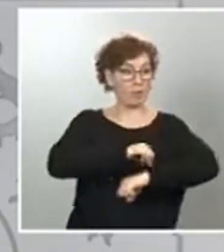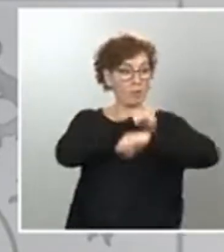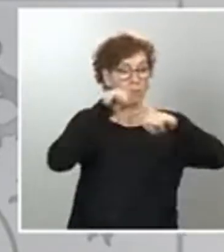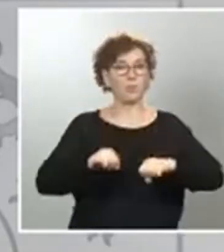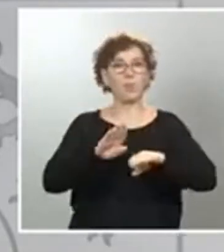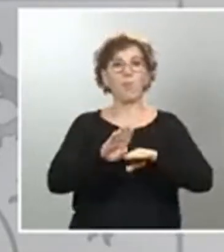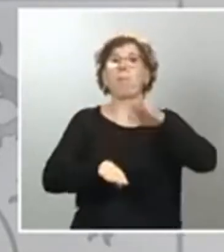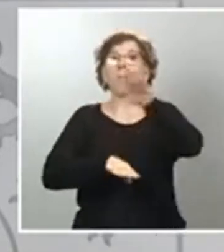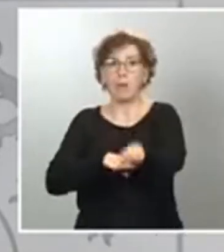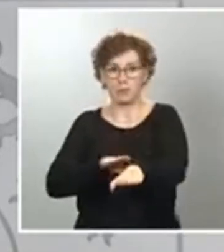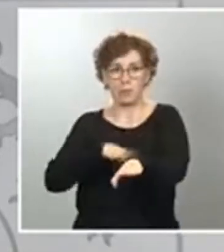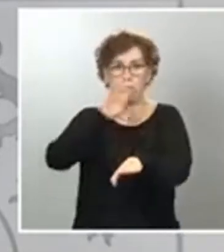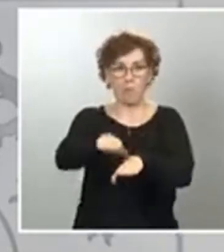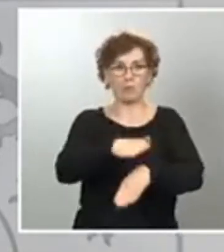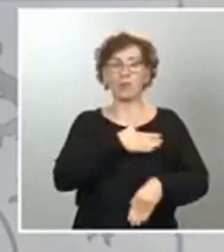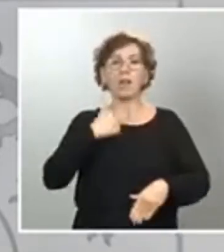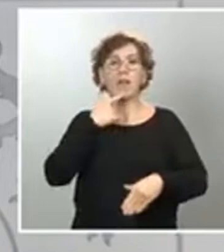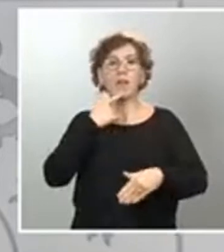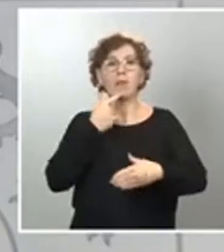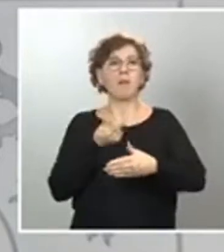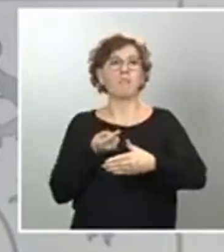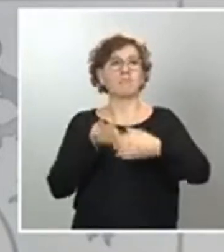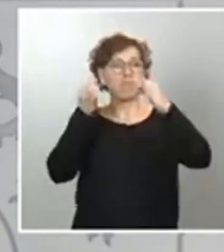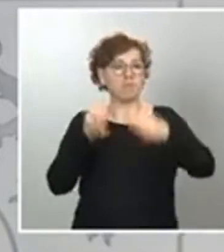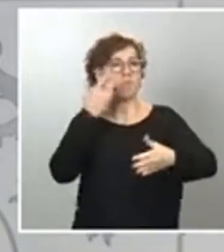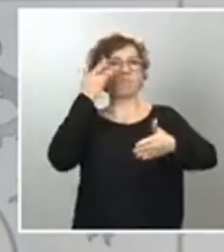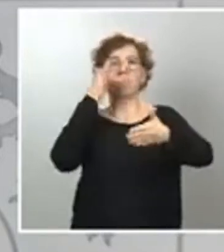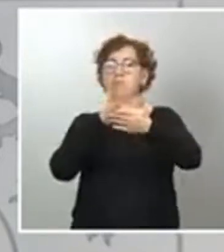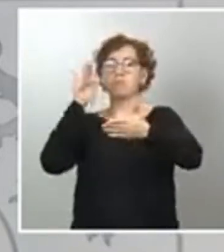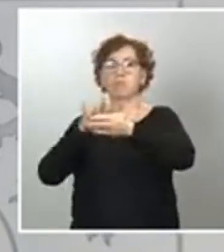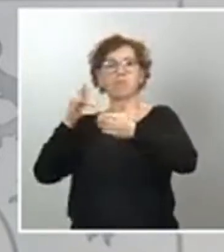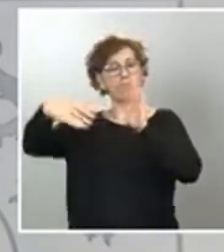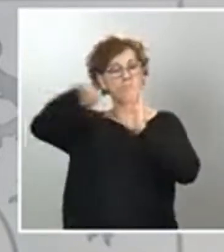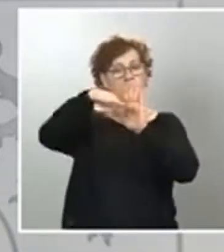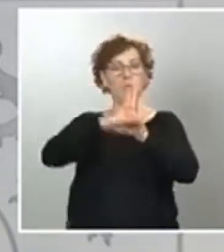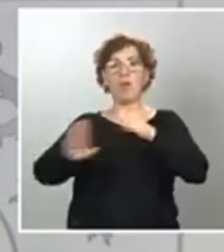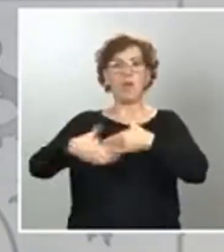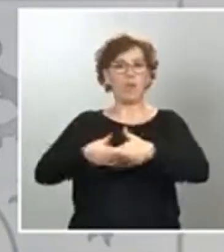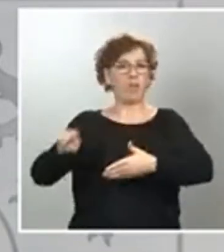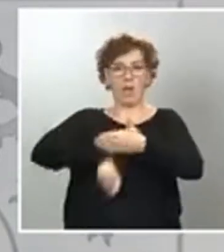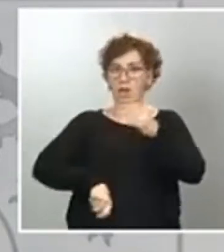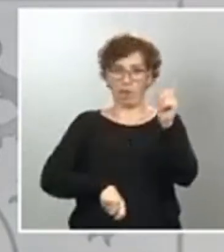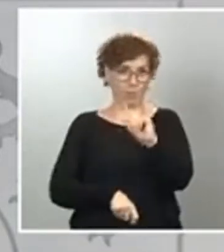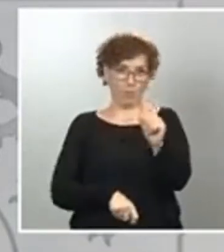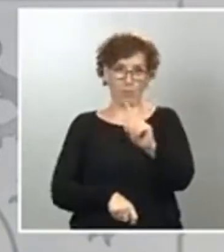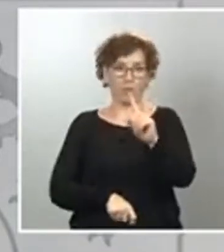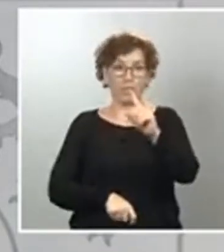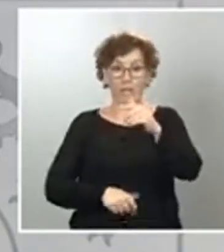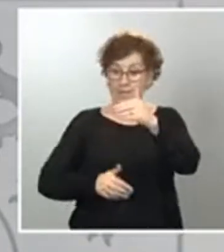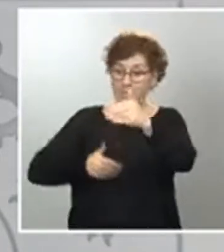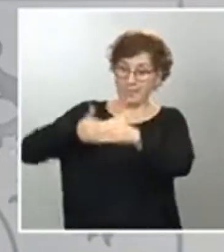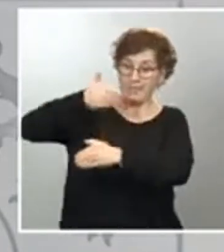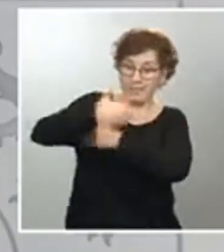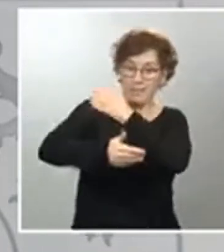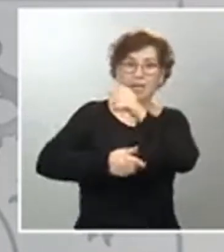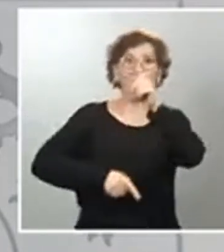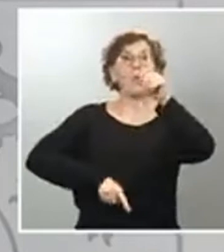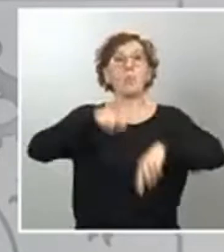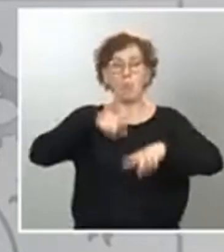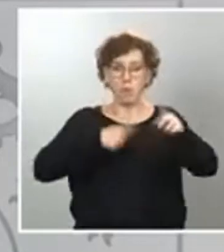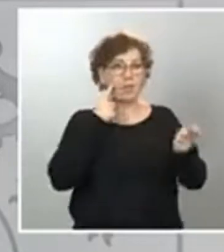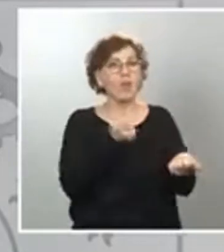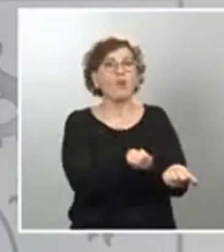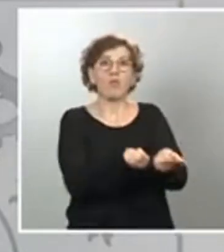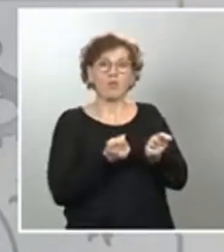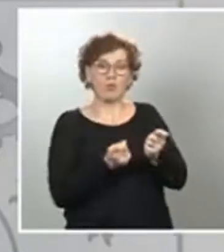cerrado y uniforme para la desescalada. Avanzaremos en cada lugar tan rápido como lo permita el control de la epidemia y tan lento,